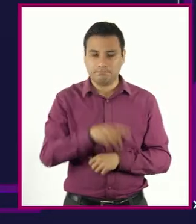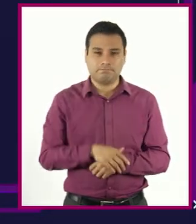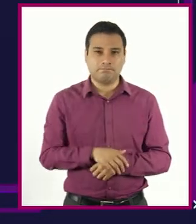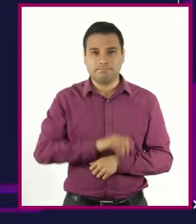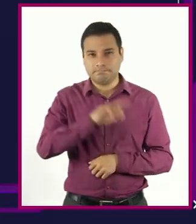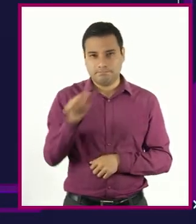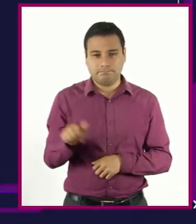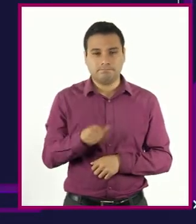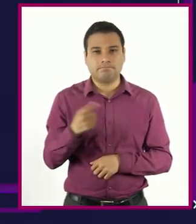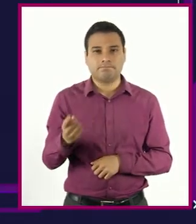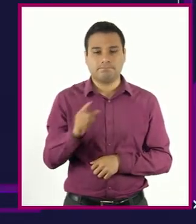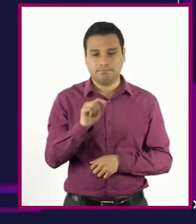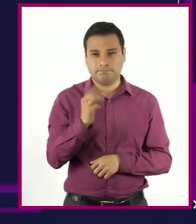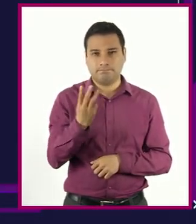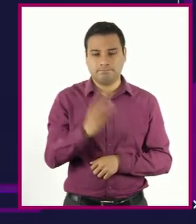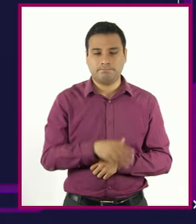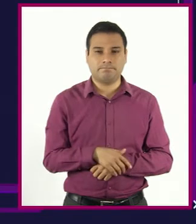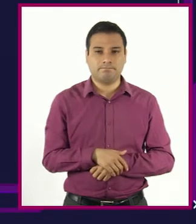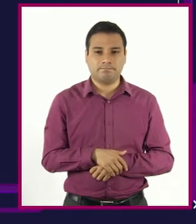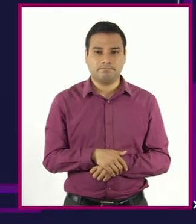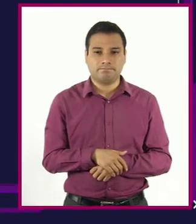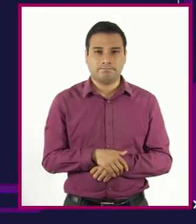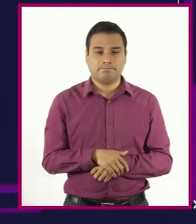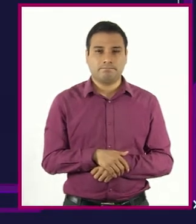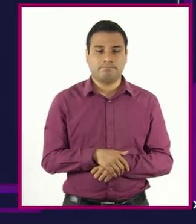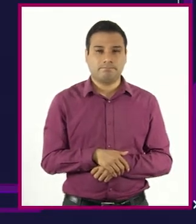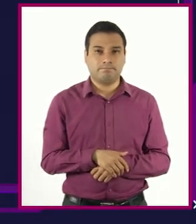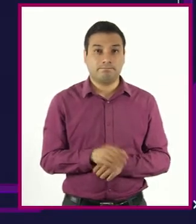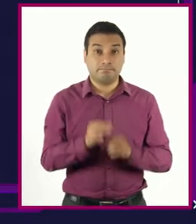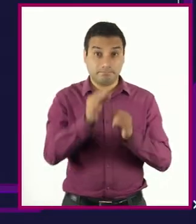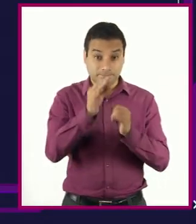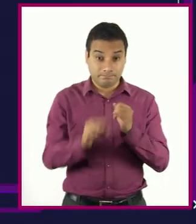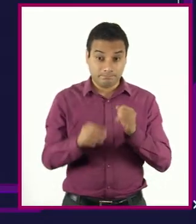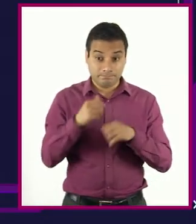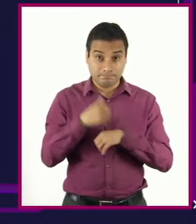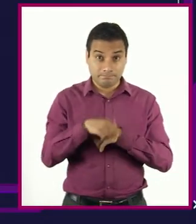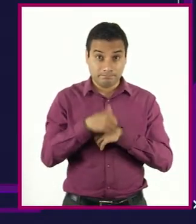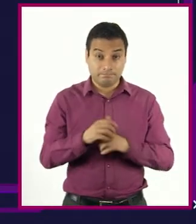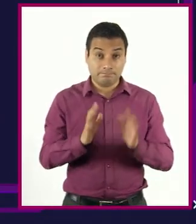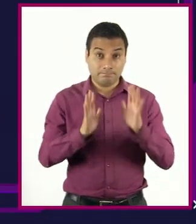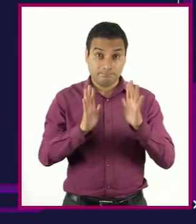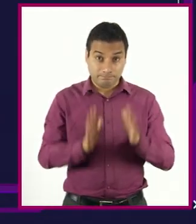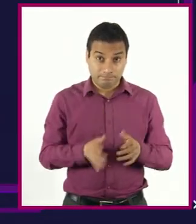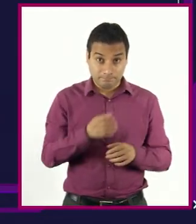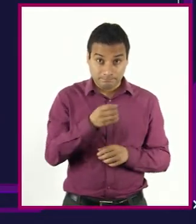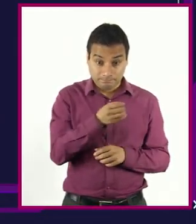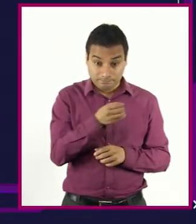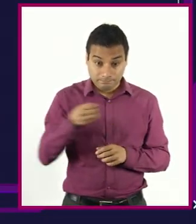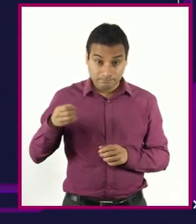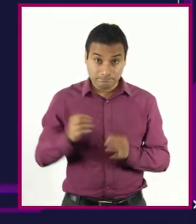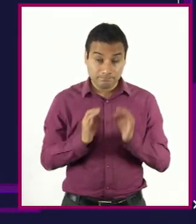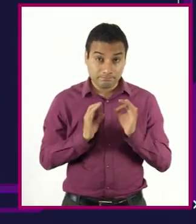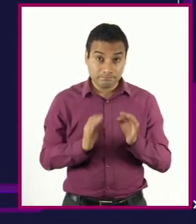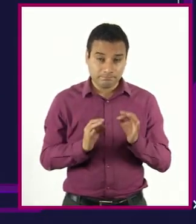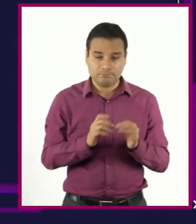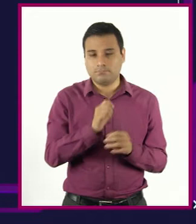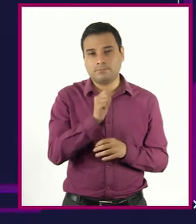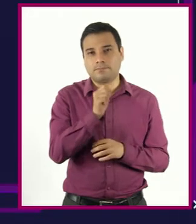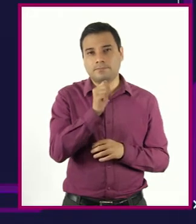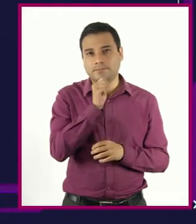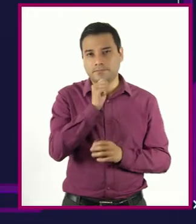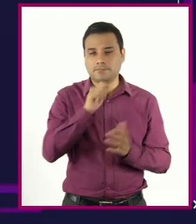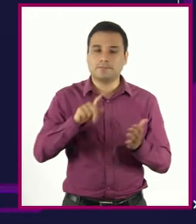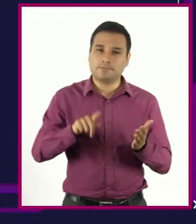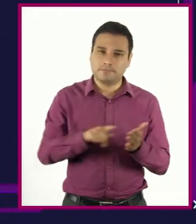número. Como es el último número y no están en orden ascendente todavía, se comienza